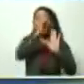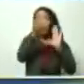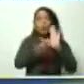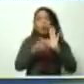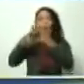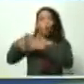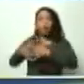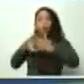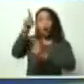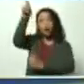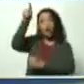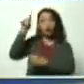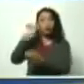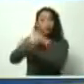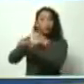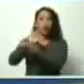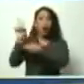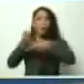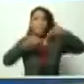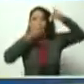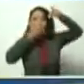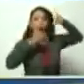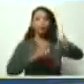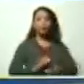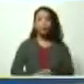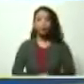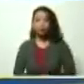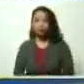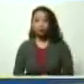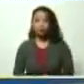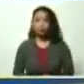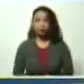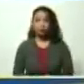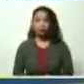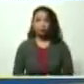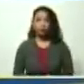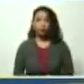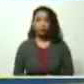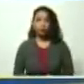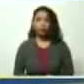diplomático venezolano secuestrado en los Estados Unidos de Norteamérica